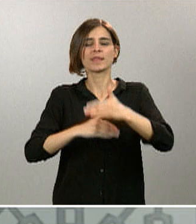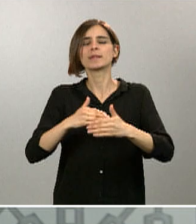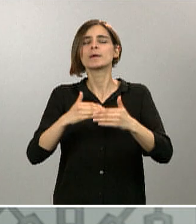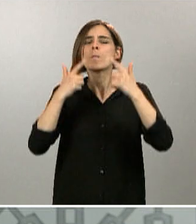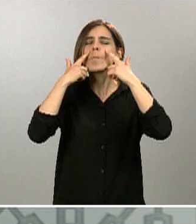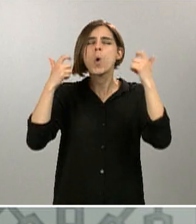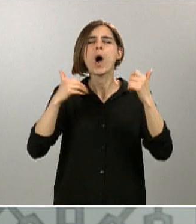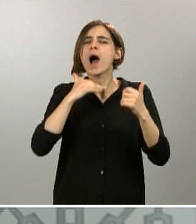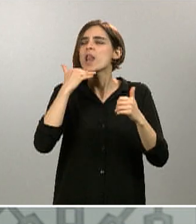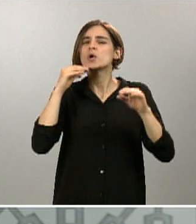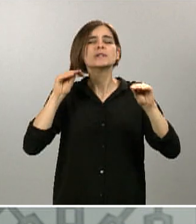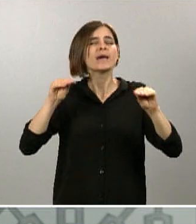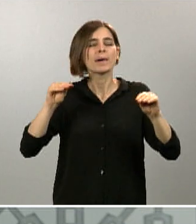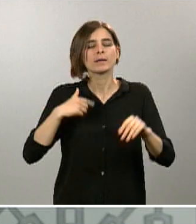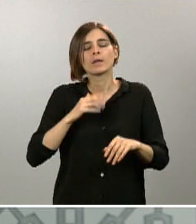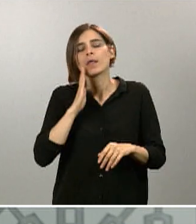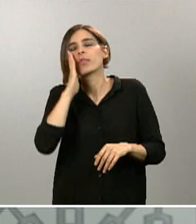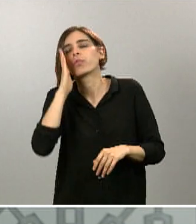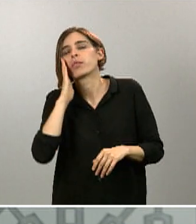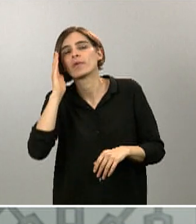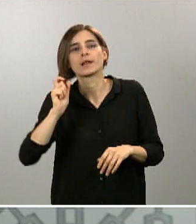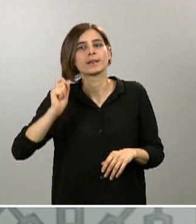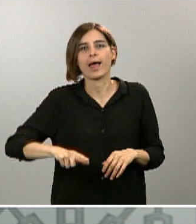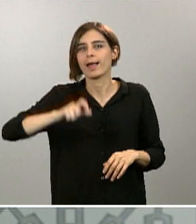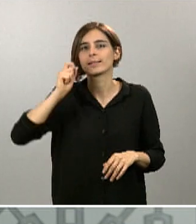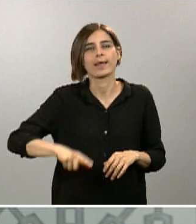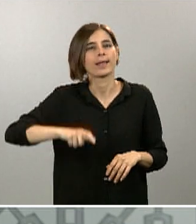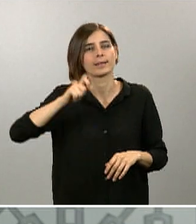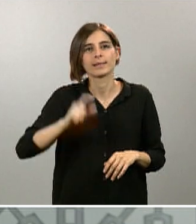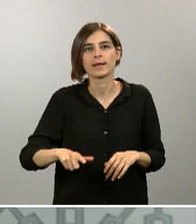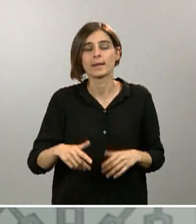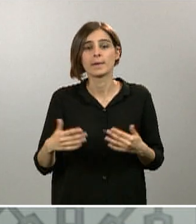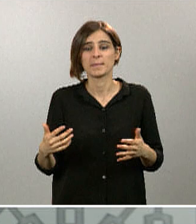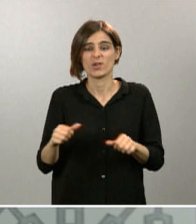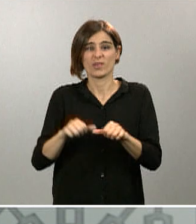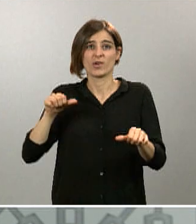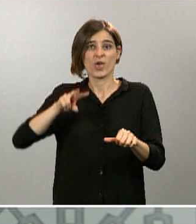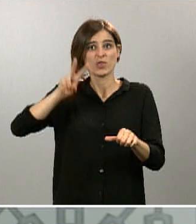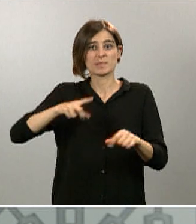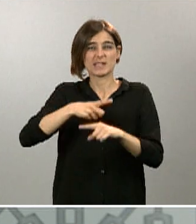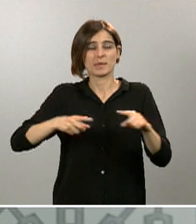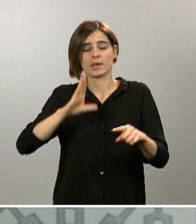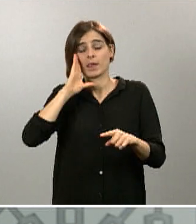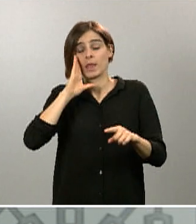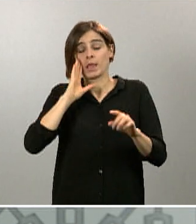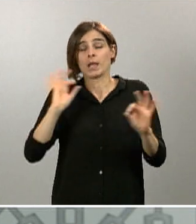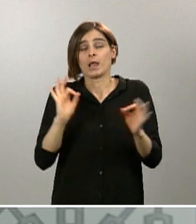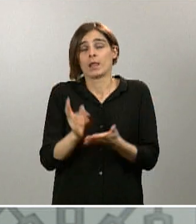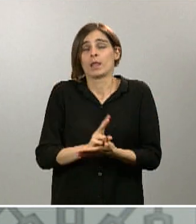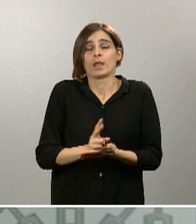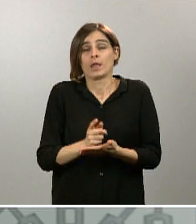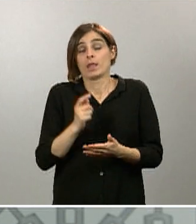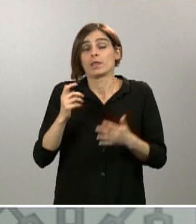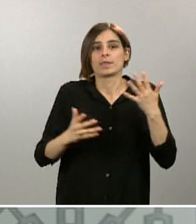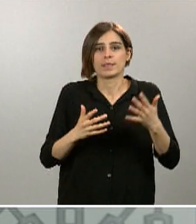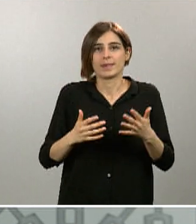pero lo cierto es que después de los 2 meses y medio que llevaba sin apenas dormir, quizás no sea muy específico el coronavirus.